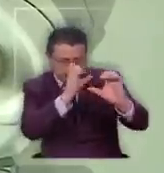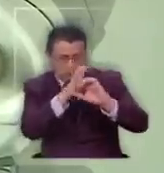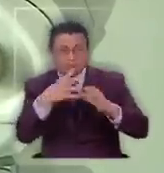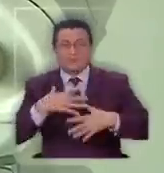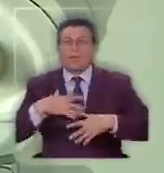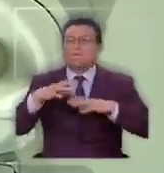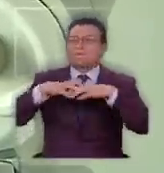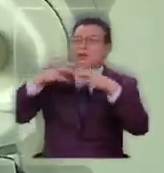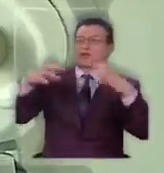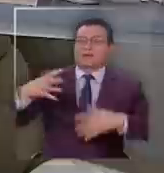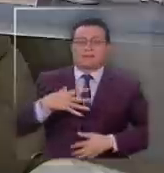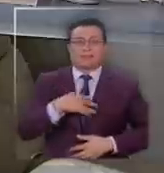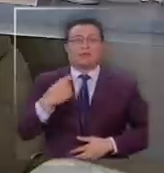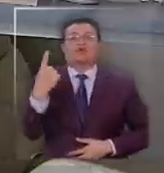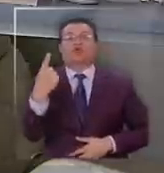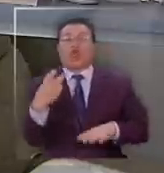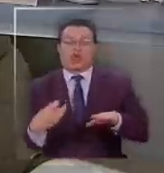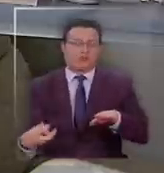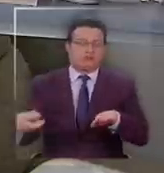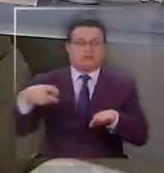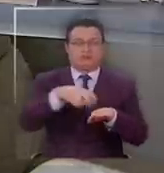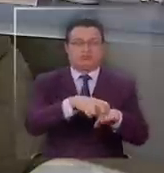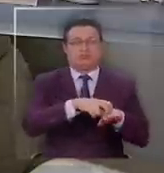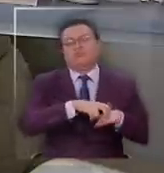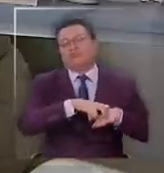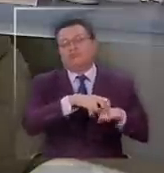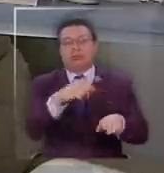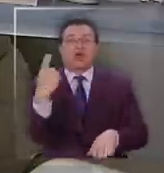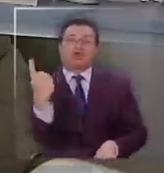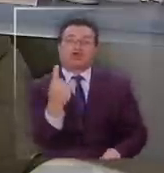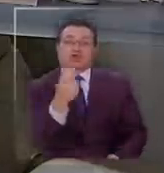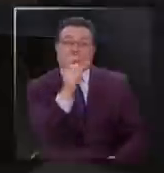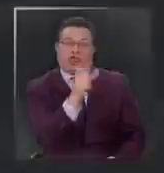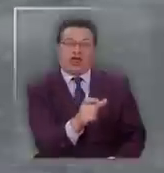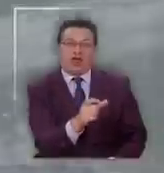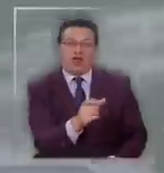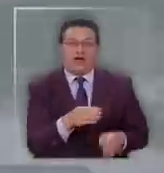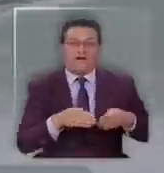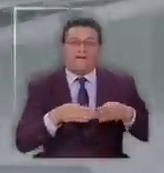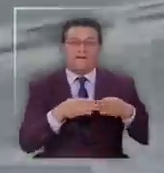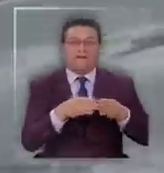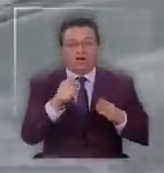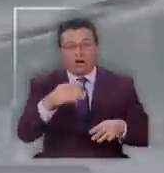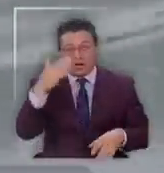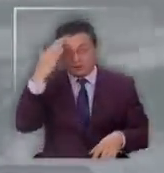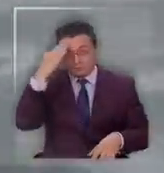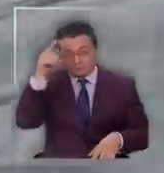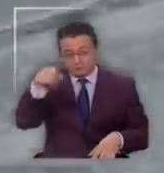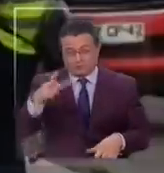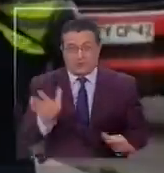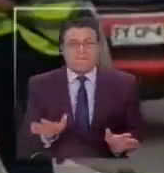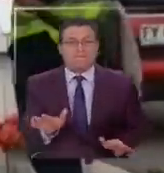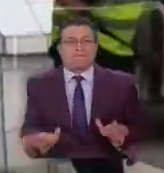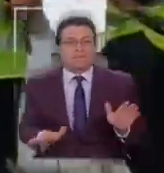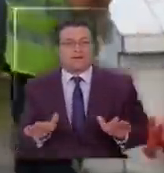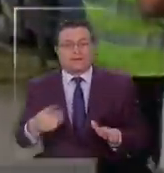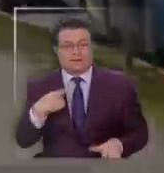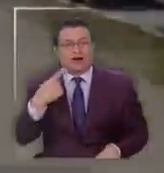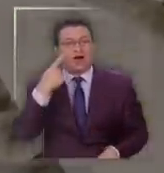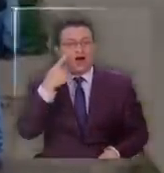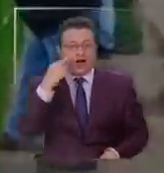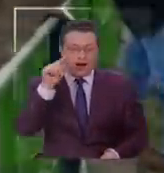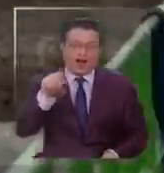montaña, se embarcó en solitario rumbo al fin del mundo. Hoy solo recuerda una isla con pingüinos cerca de